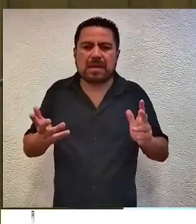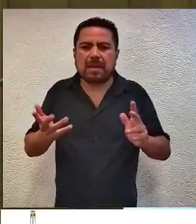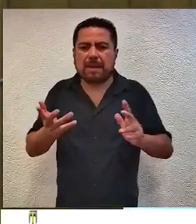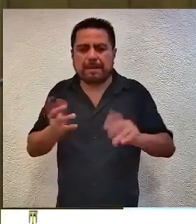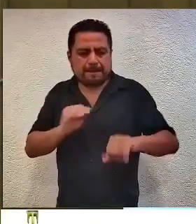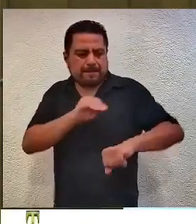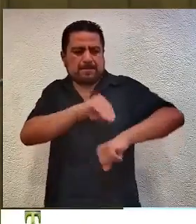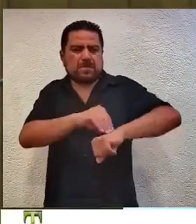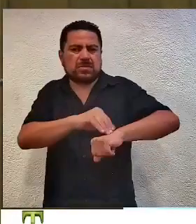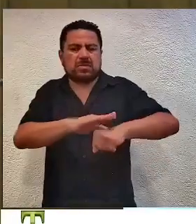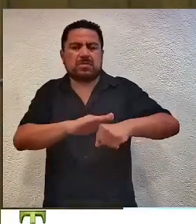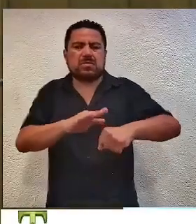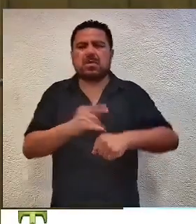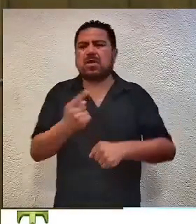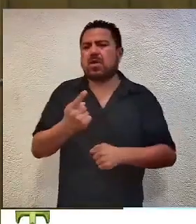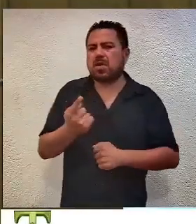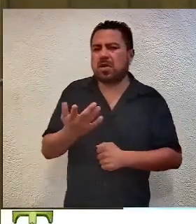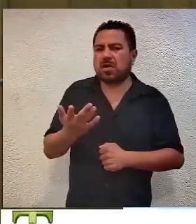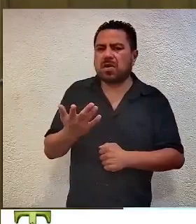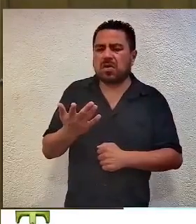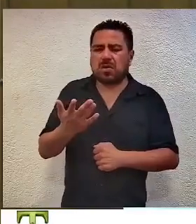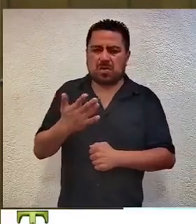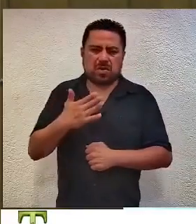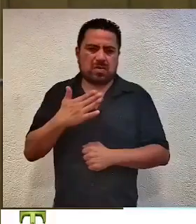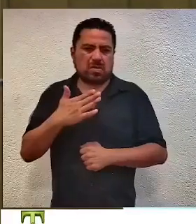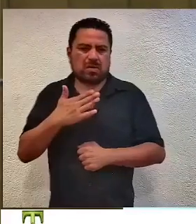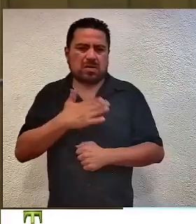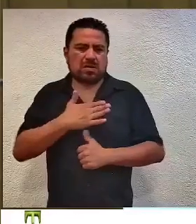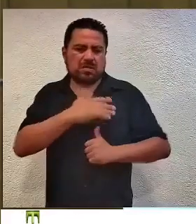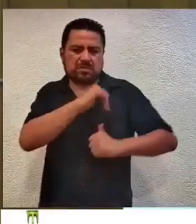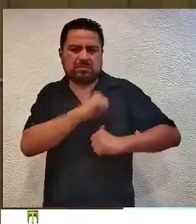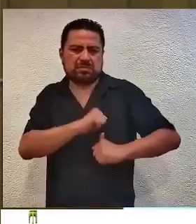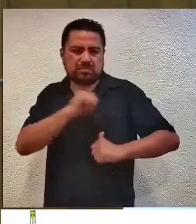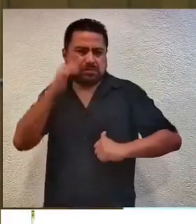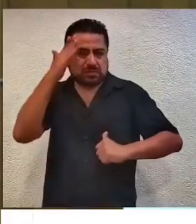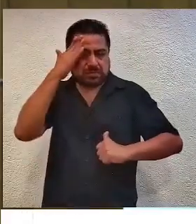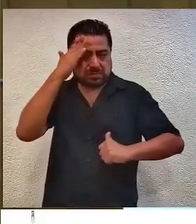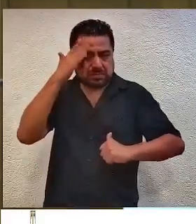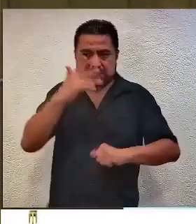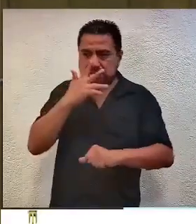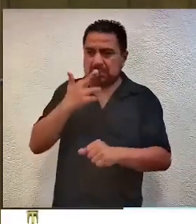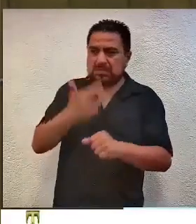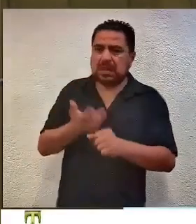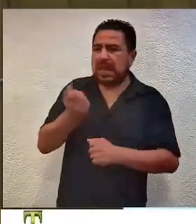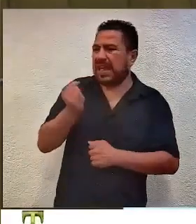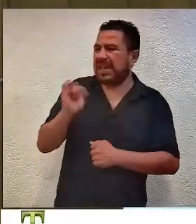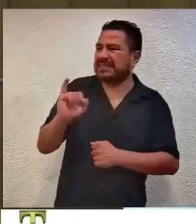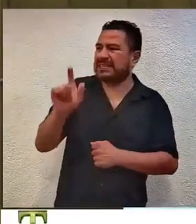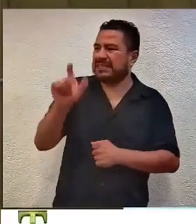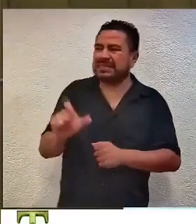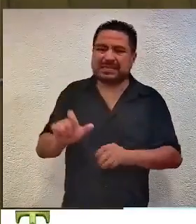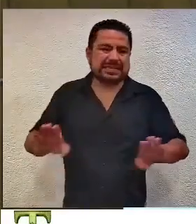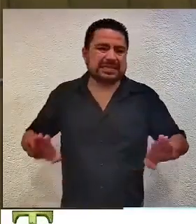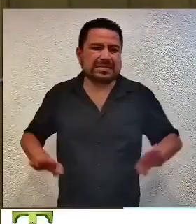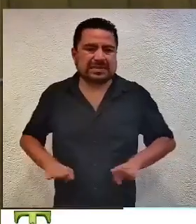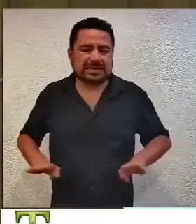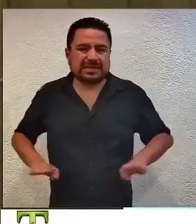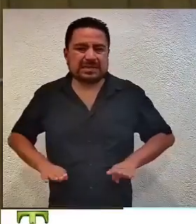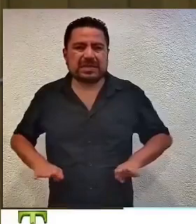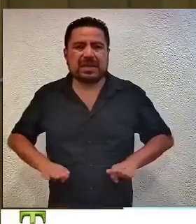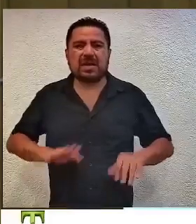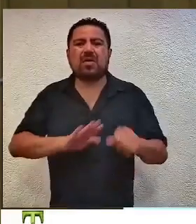fijación por parte de la ponencia si esa conducta que